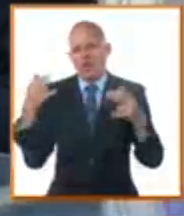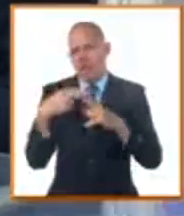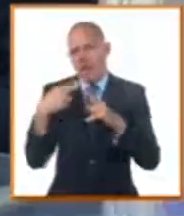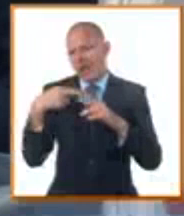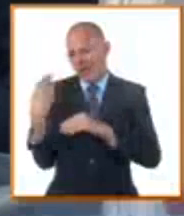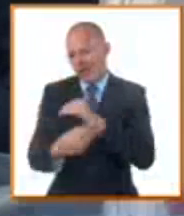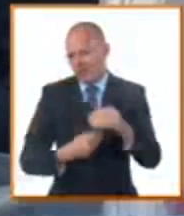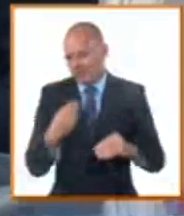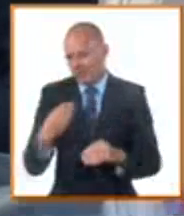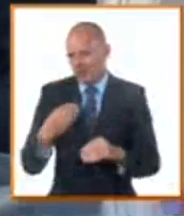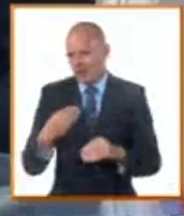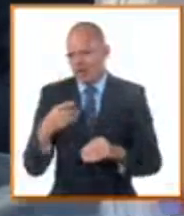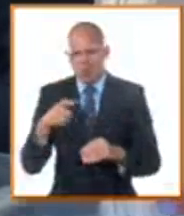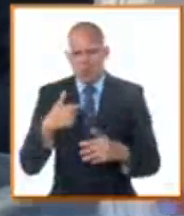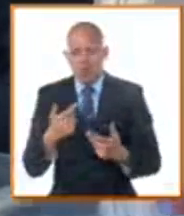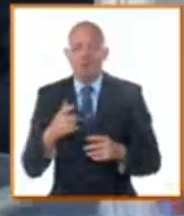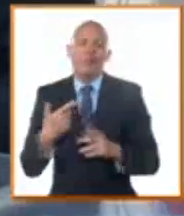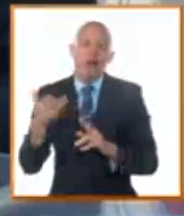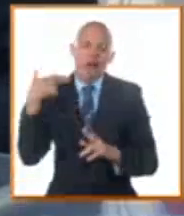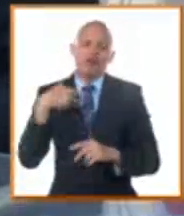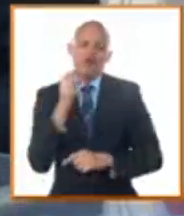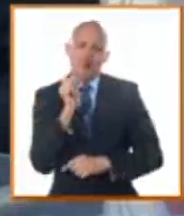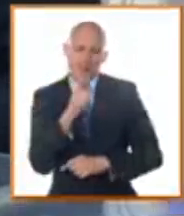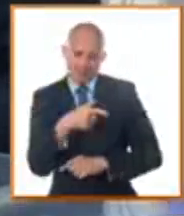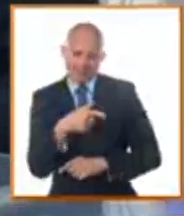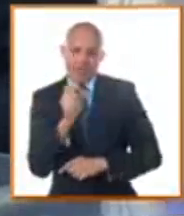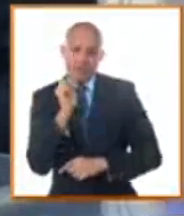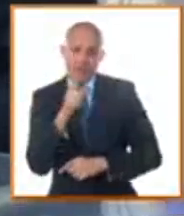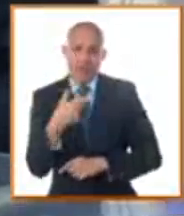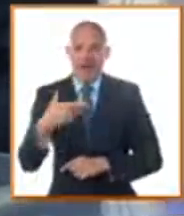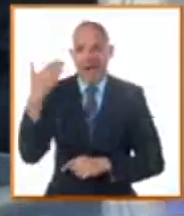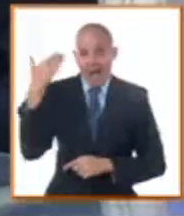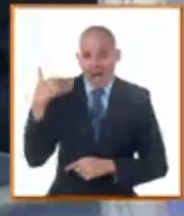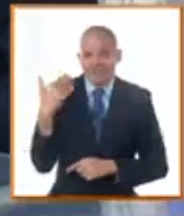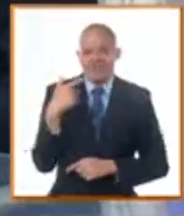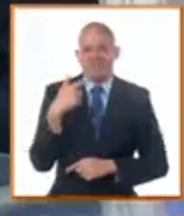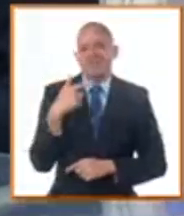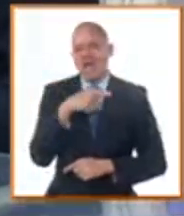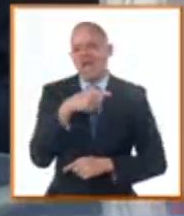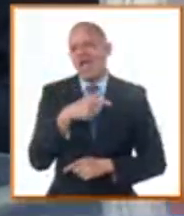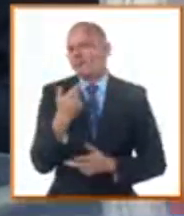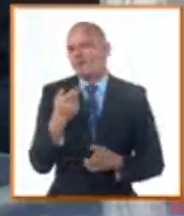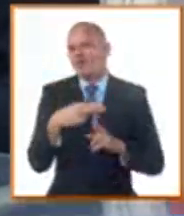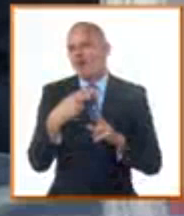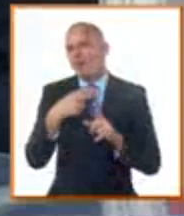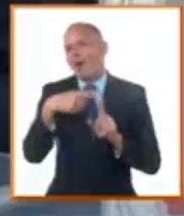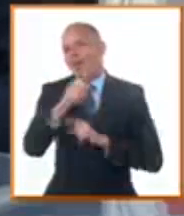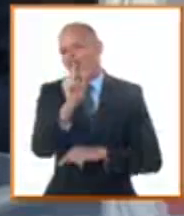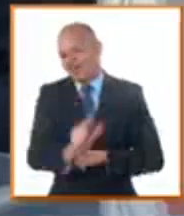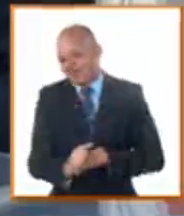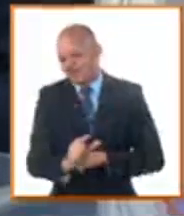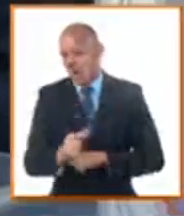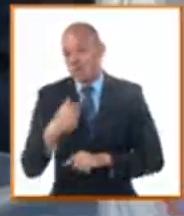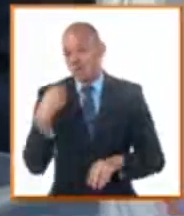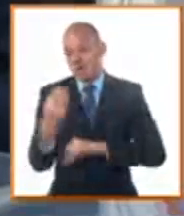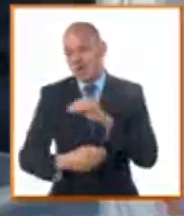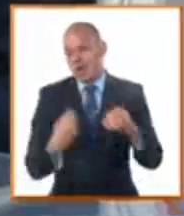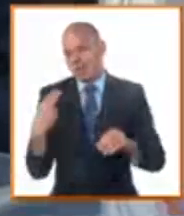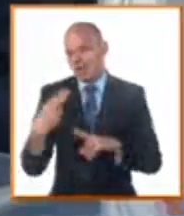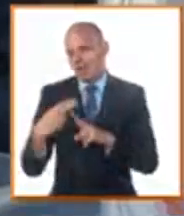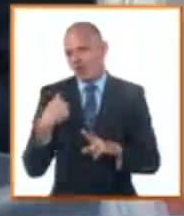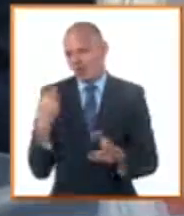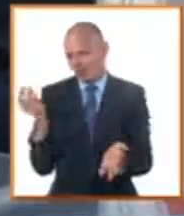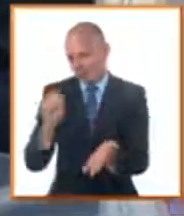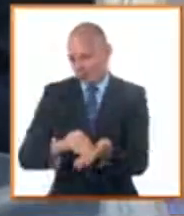en el manejo del monedero. Ahora, con el monedero también puedo hacer transferencias, puedo participar también